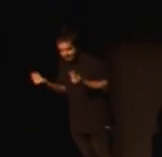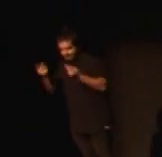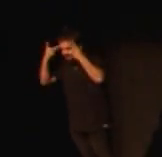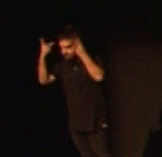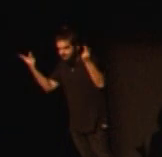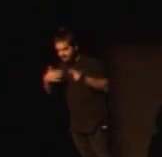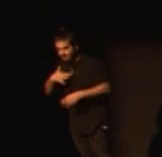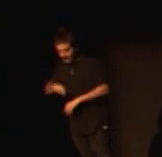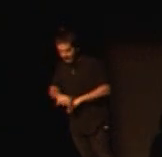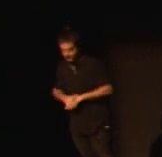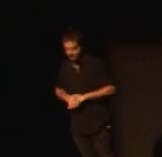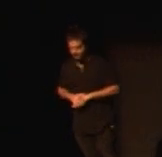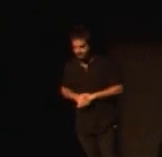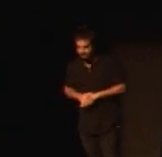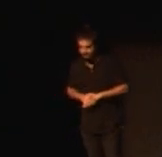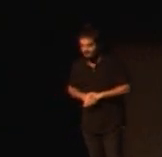mejores personas. Muchas gracias.